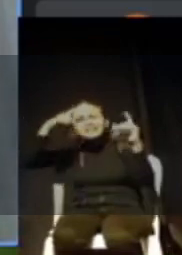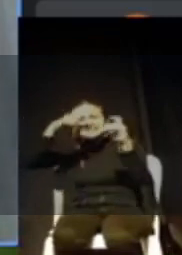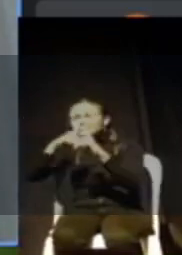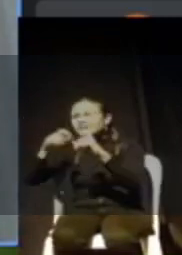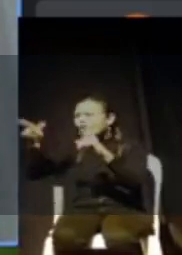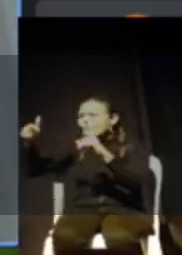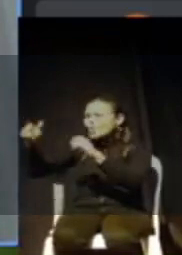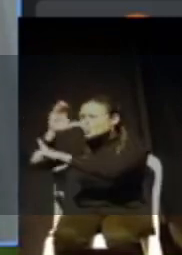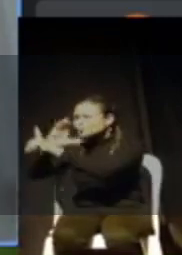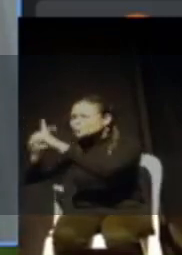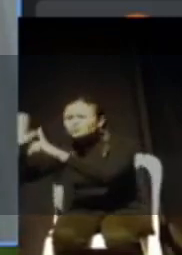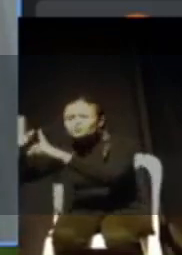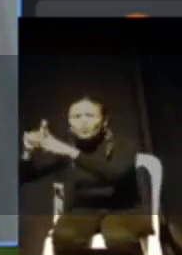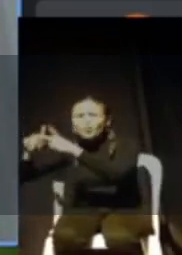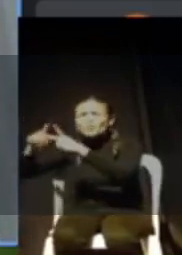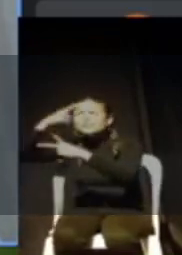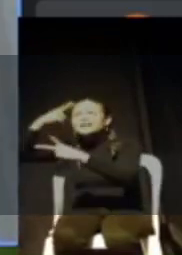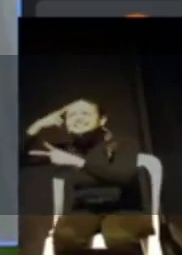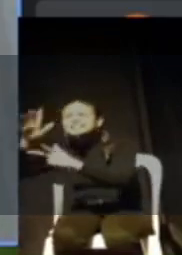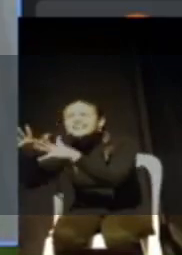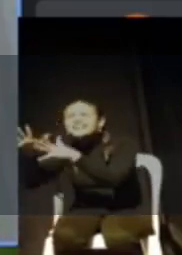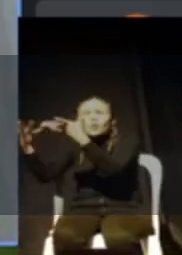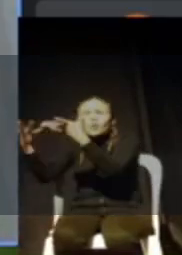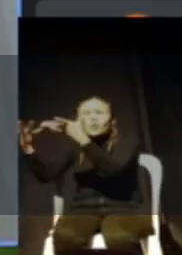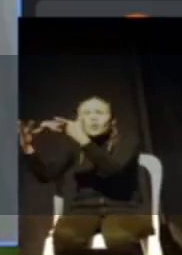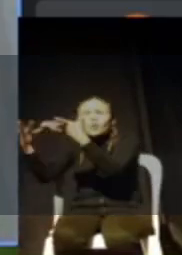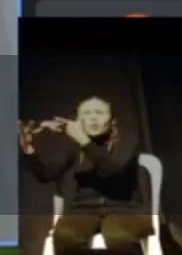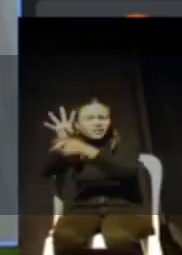Preciso mediante la categoría de la globalidad,